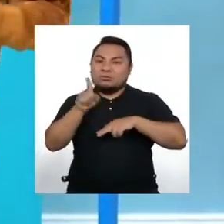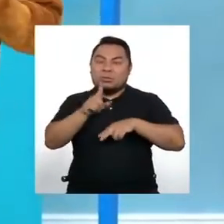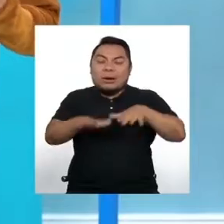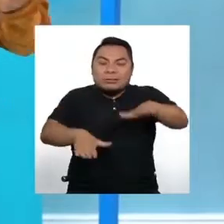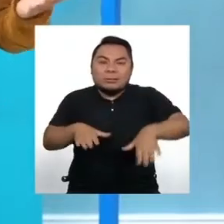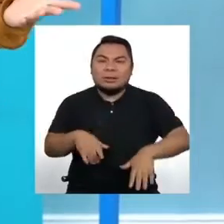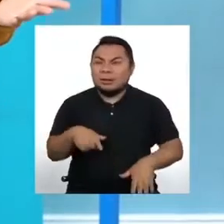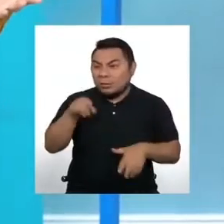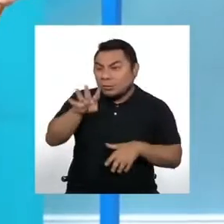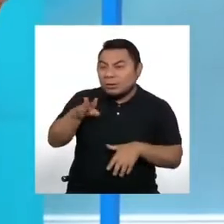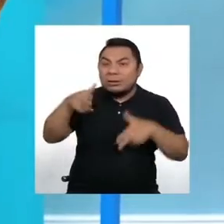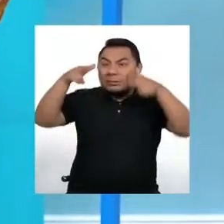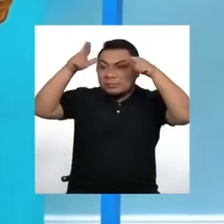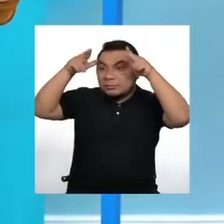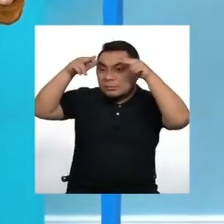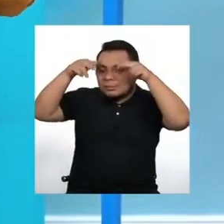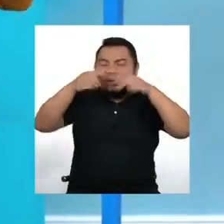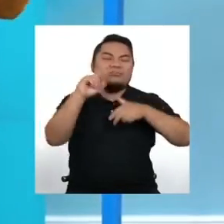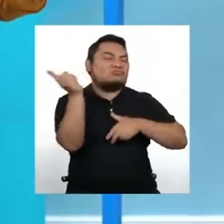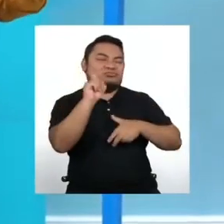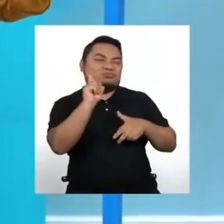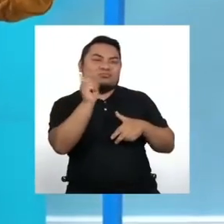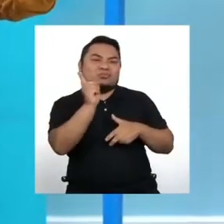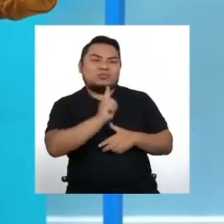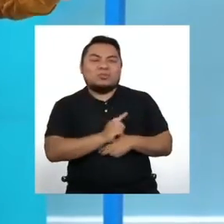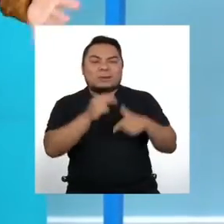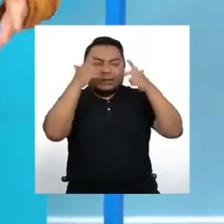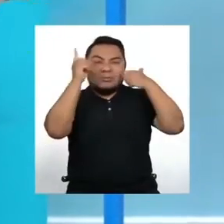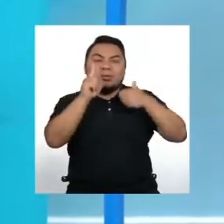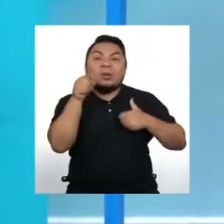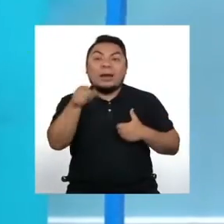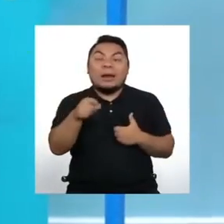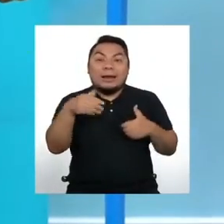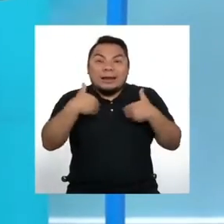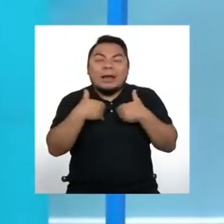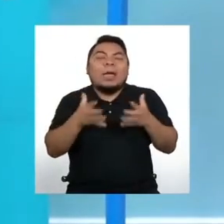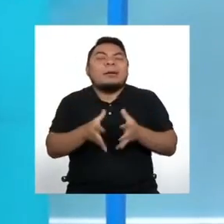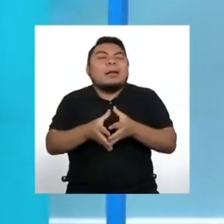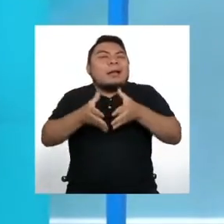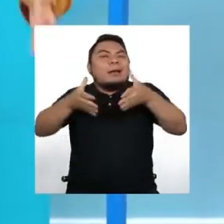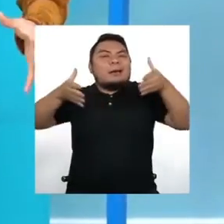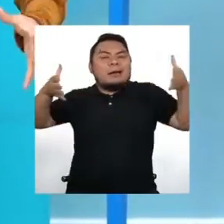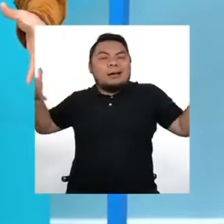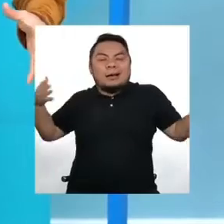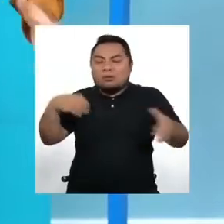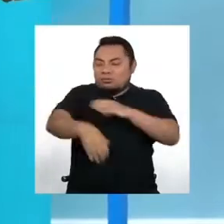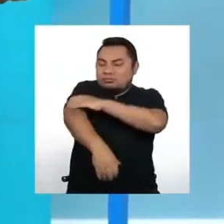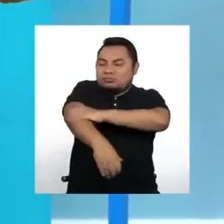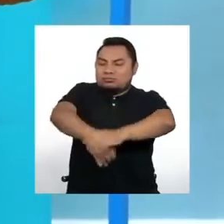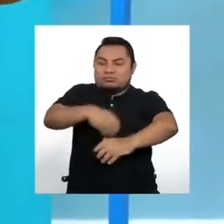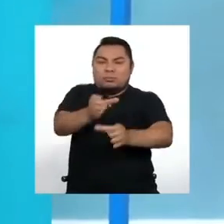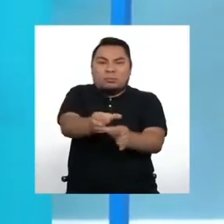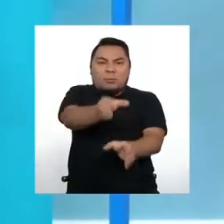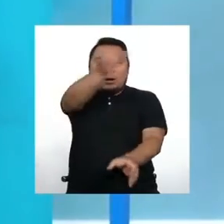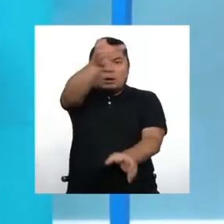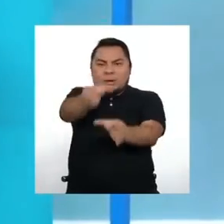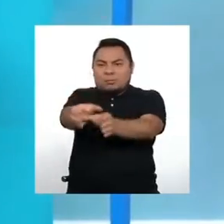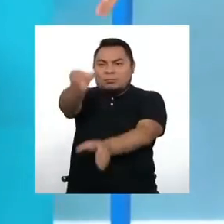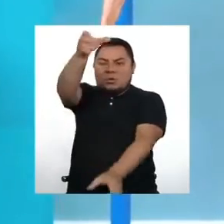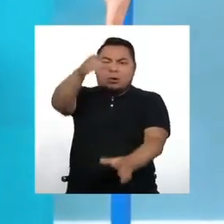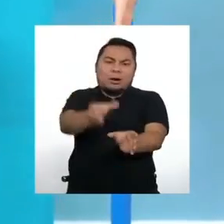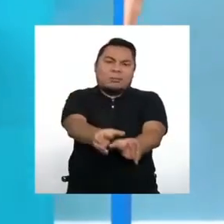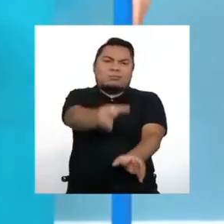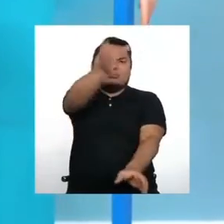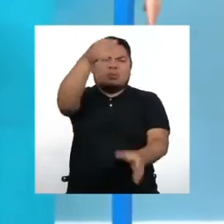niña o niño tiene implante coclear o si usa audífonos y usa sus restos auditivos, trata de realizar las